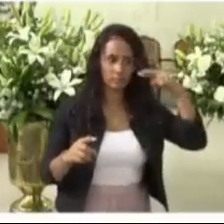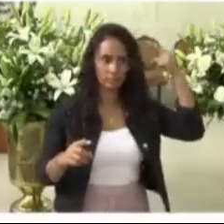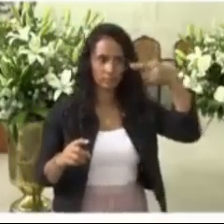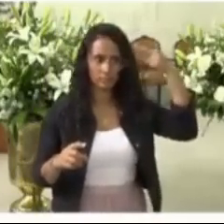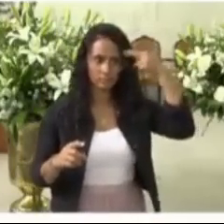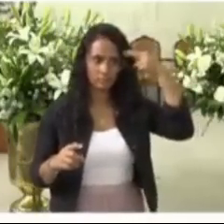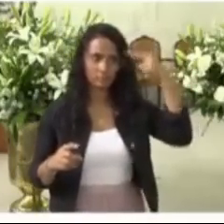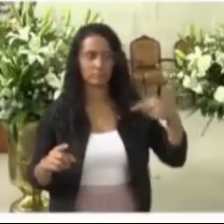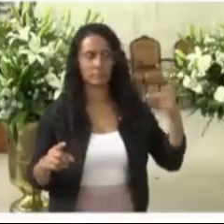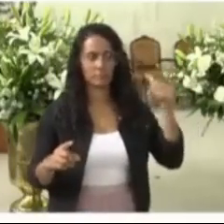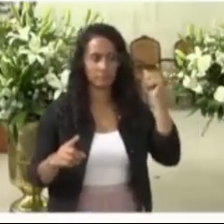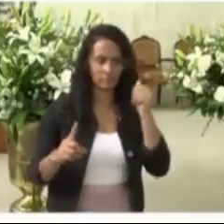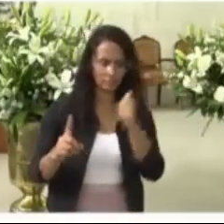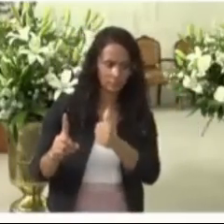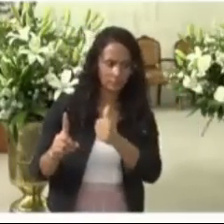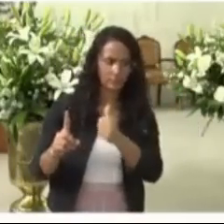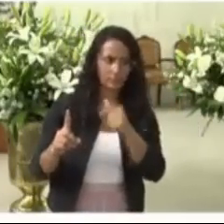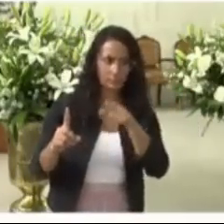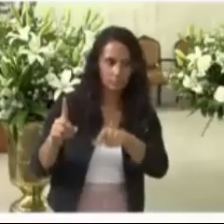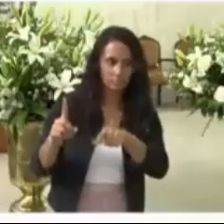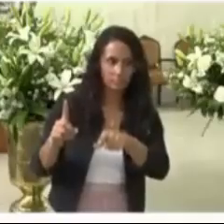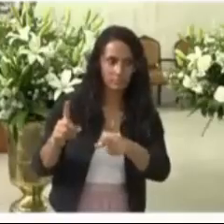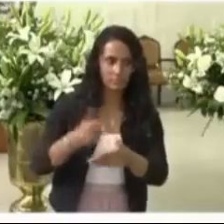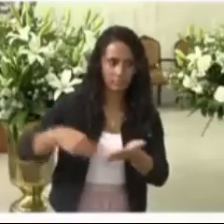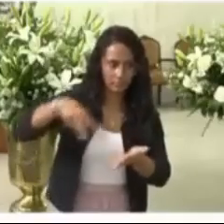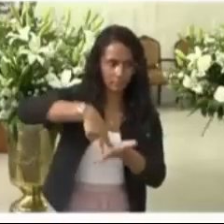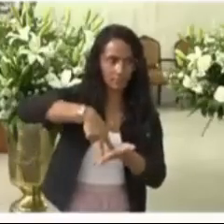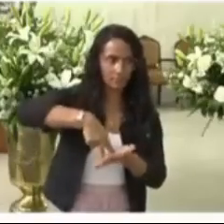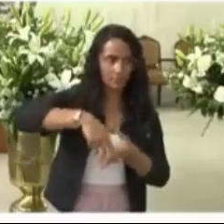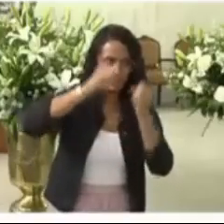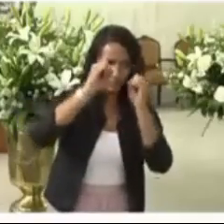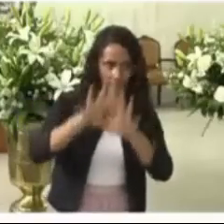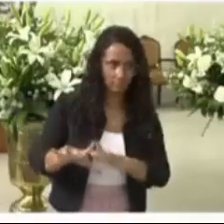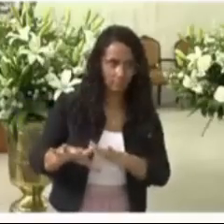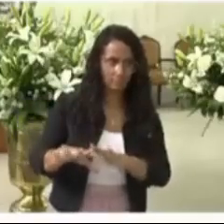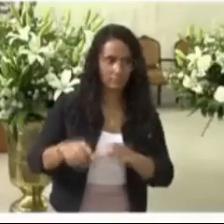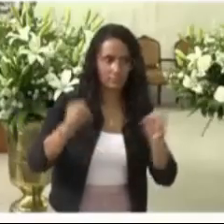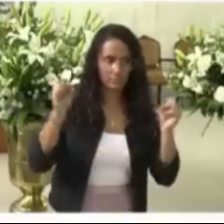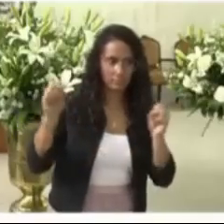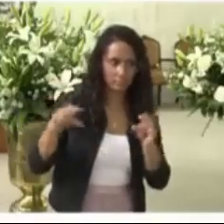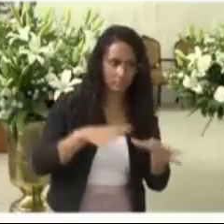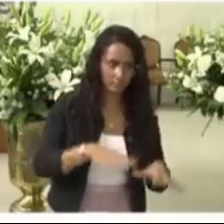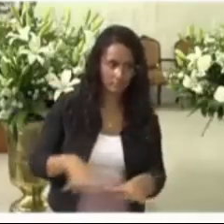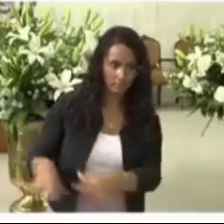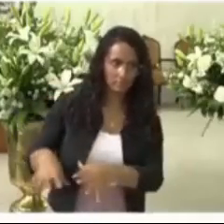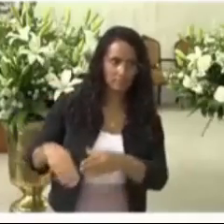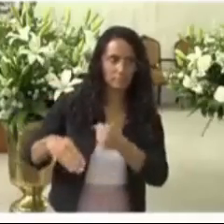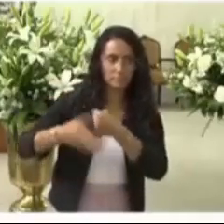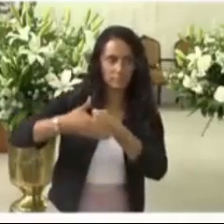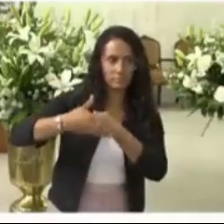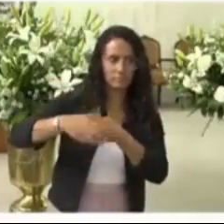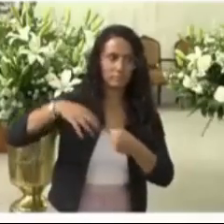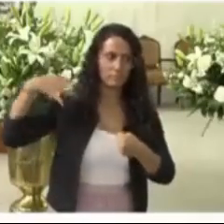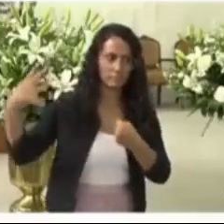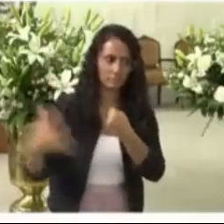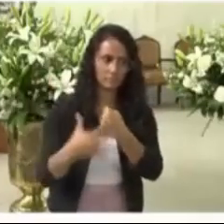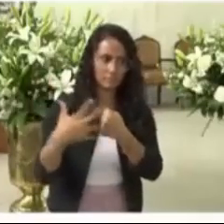palabra que por el Espíritu de Dios le fue dado a él y a toda Judá, en ese